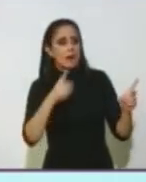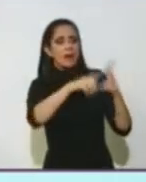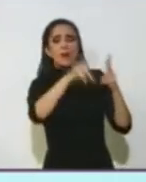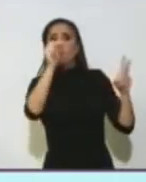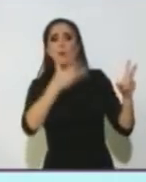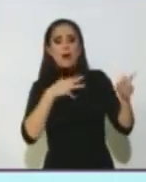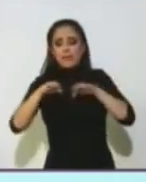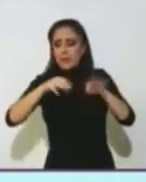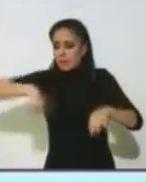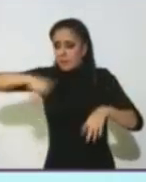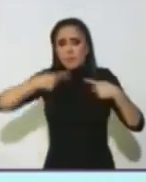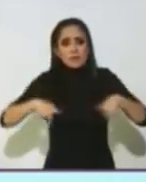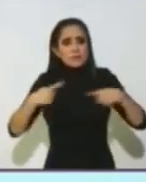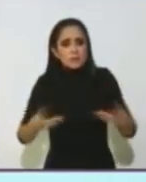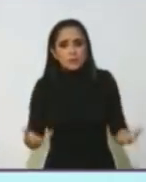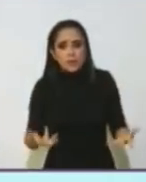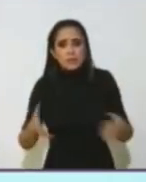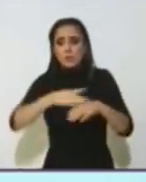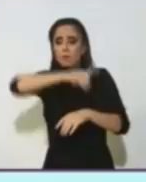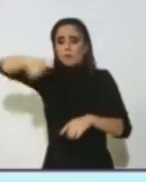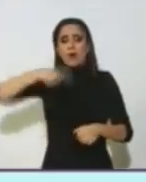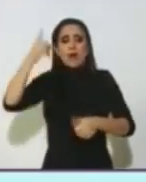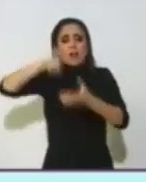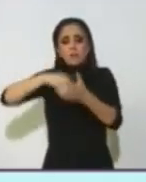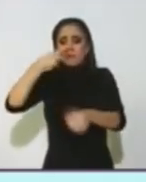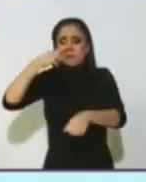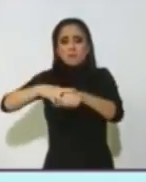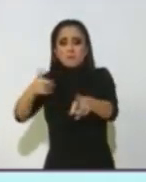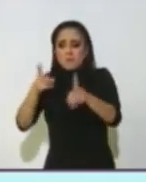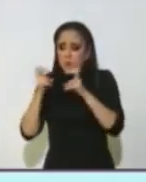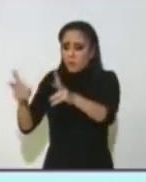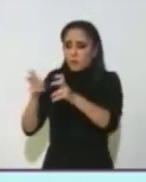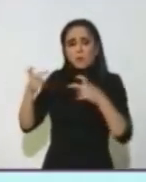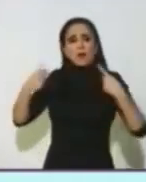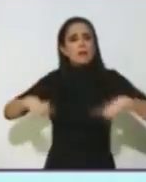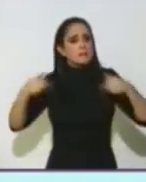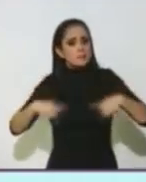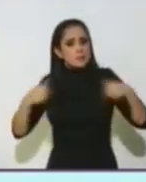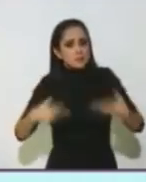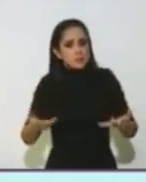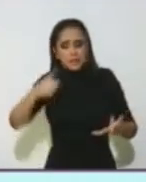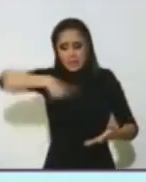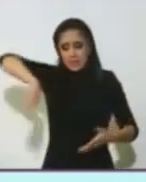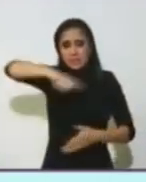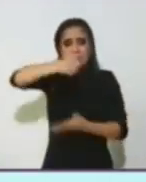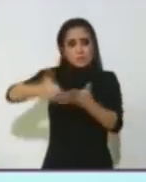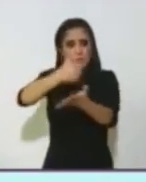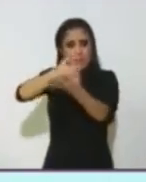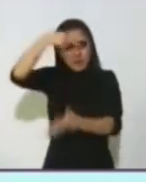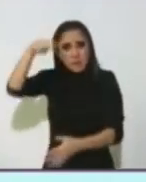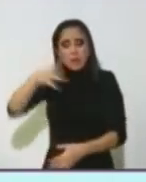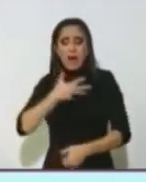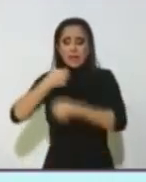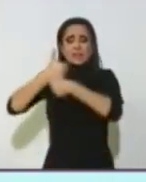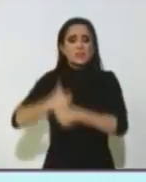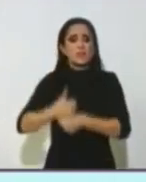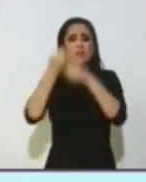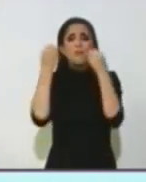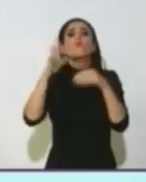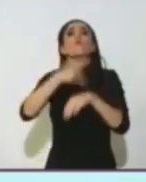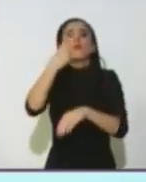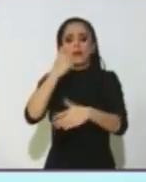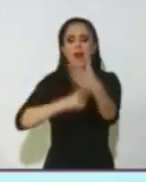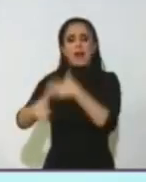perdón porque te han asaltado perdón porque esta capital sufre la peor corrupción y está